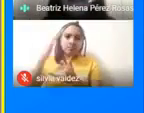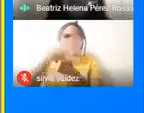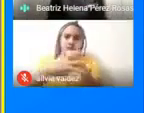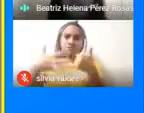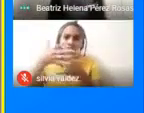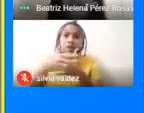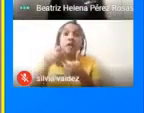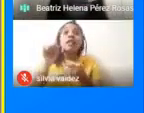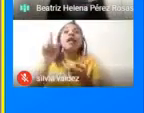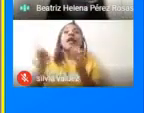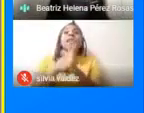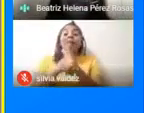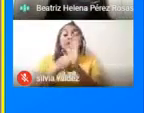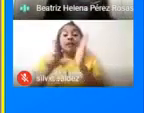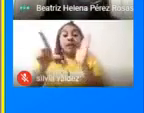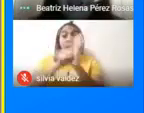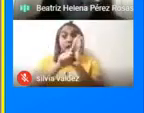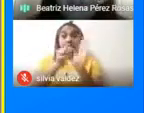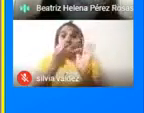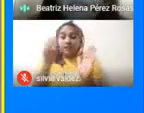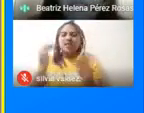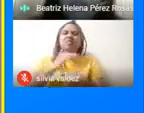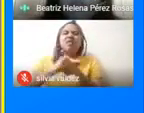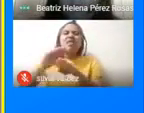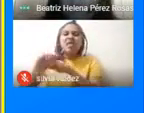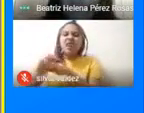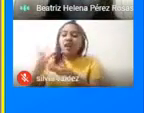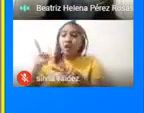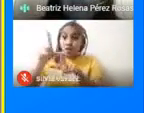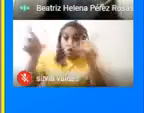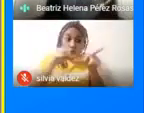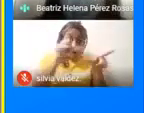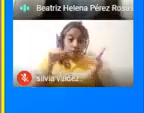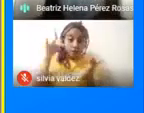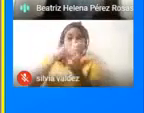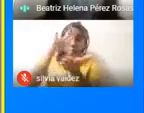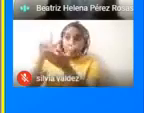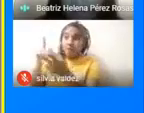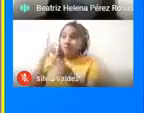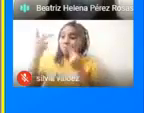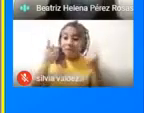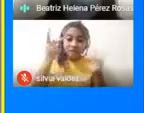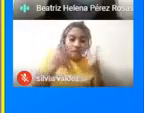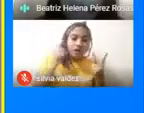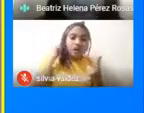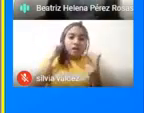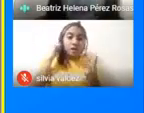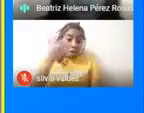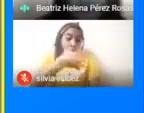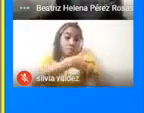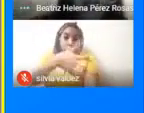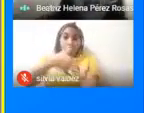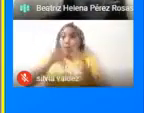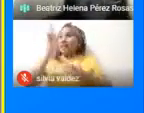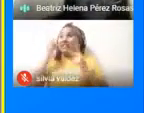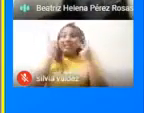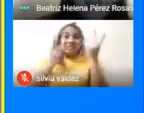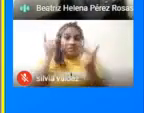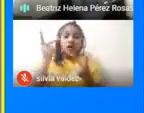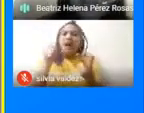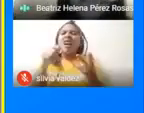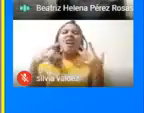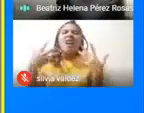la Ley 300 le invita a los destinos, y es a los territorios potencialmente turísticos, a